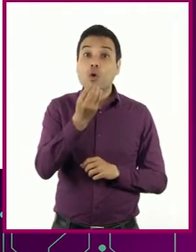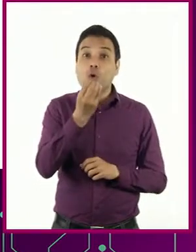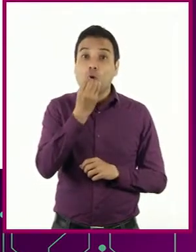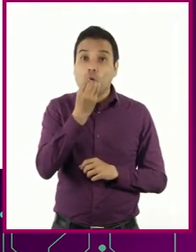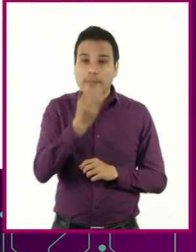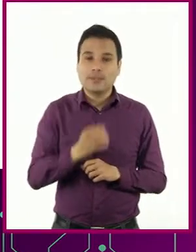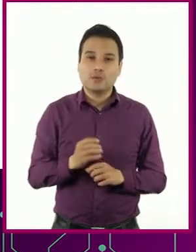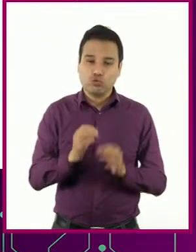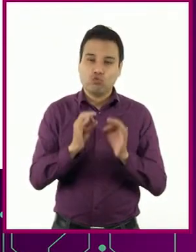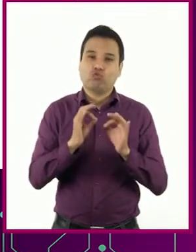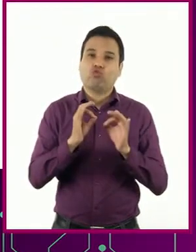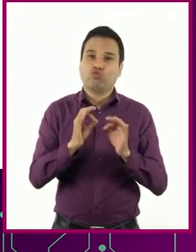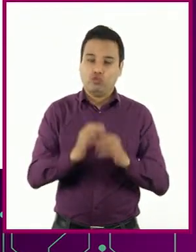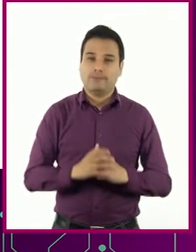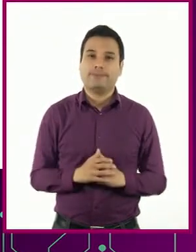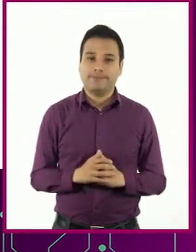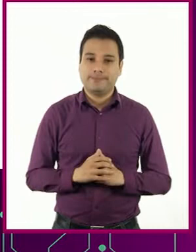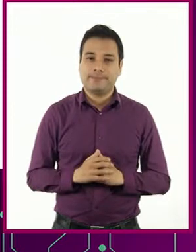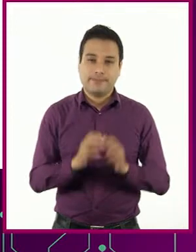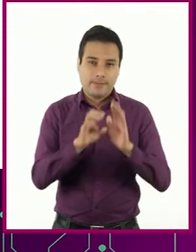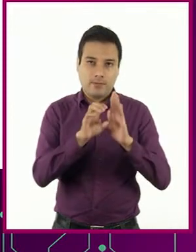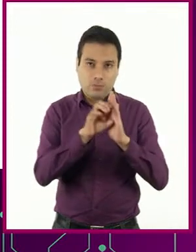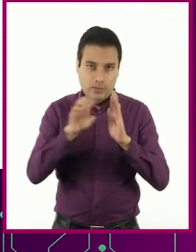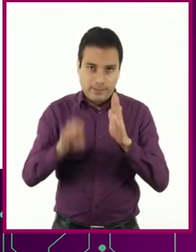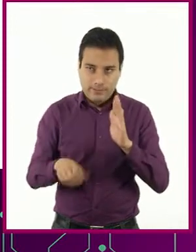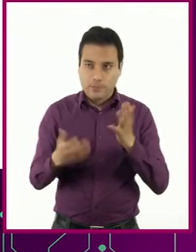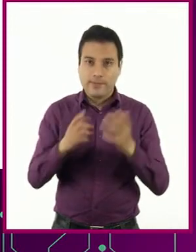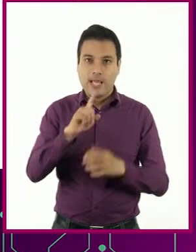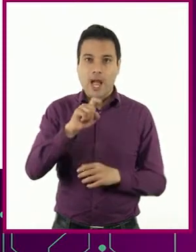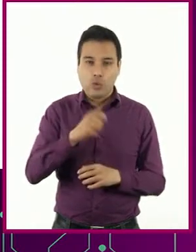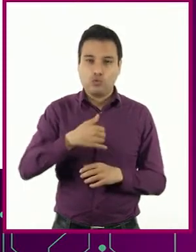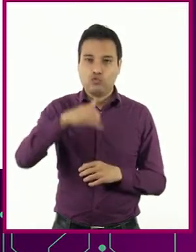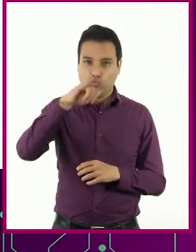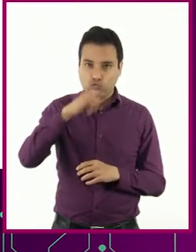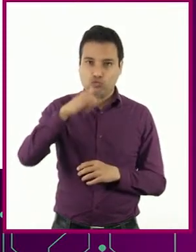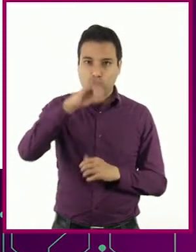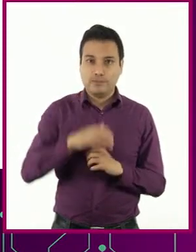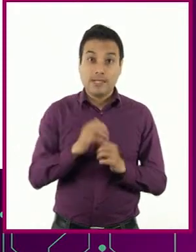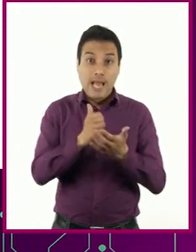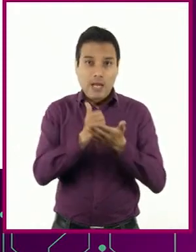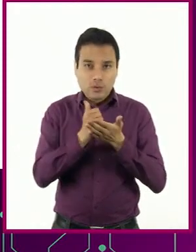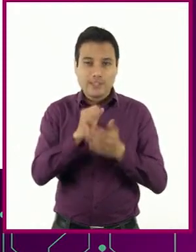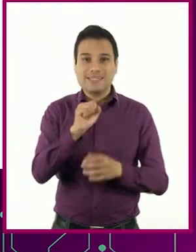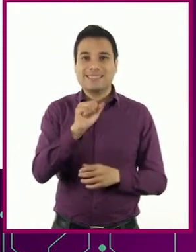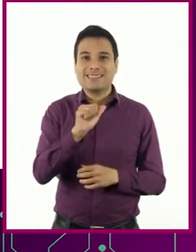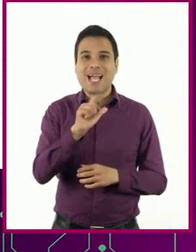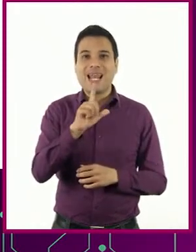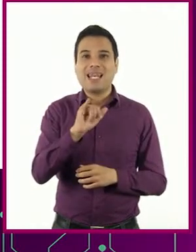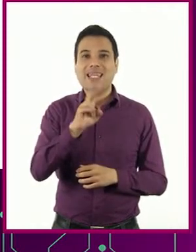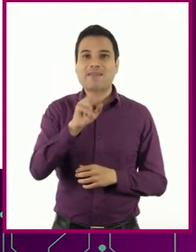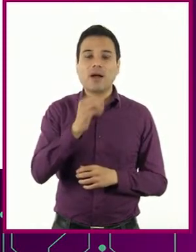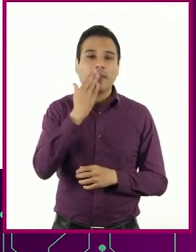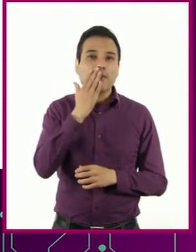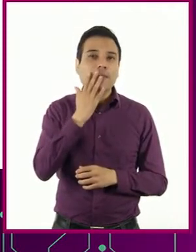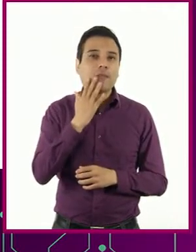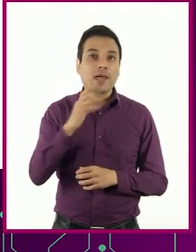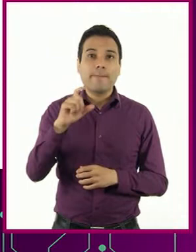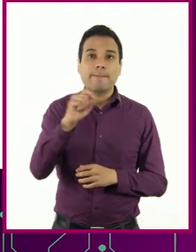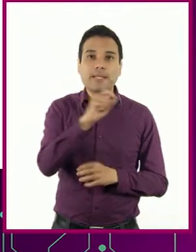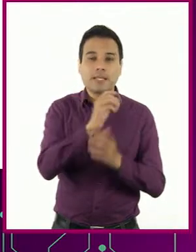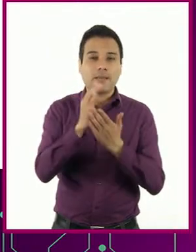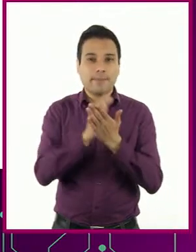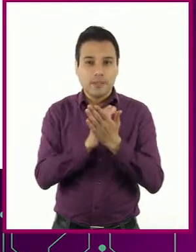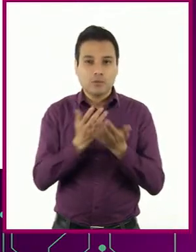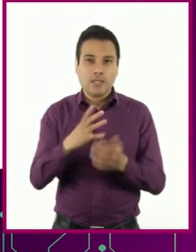mantener nuestra boca en buenas condiciones. Por ejemplo, beber agua estimula la producción de saliva y neutraliza las bacterias. Hay